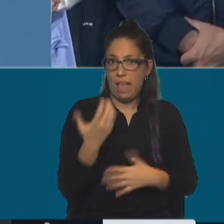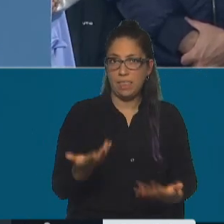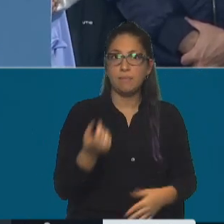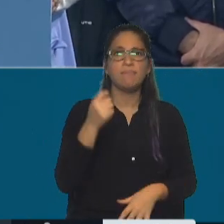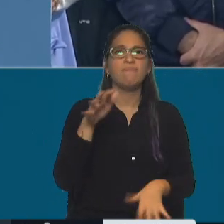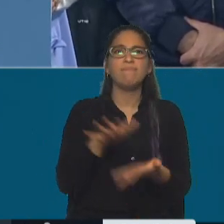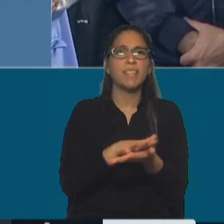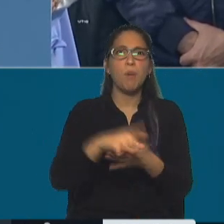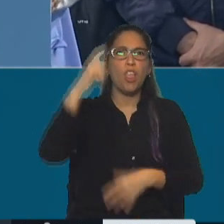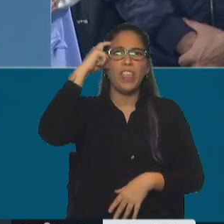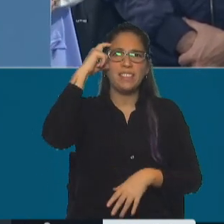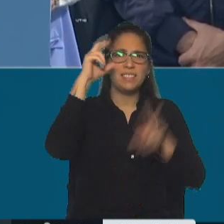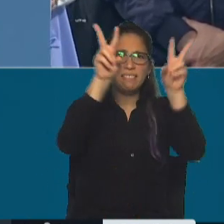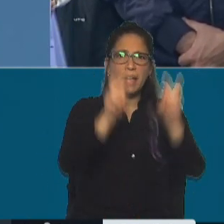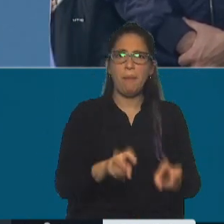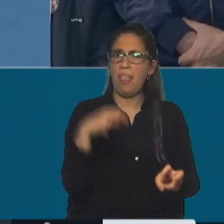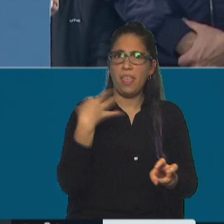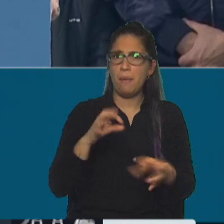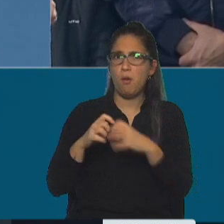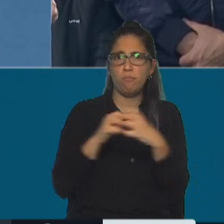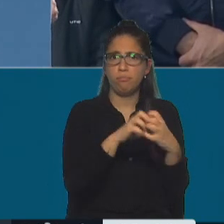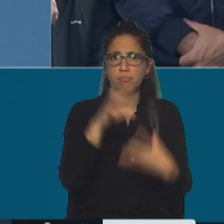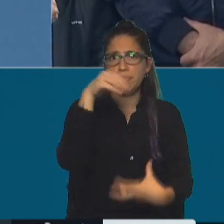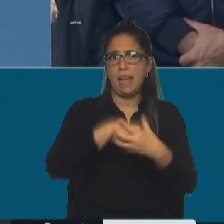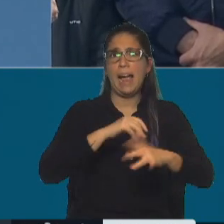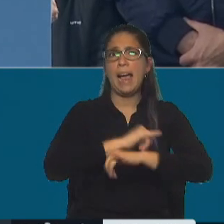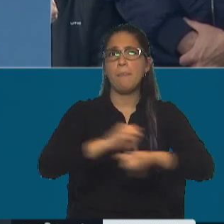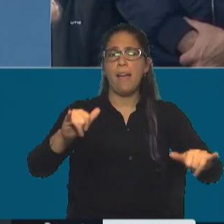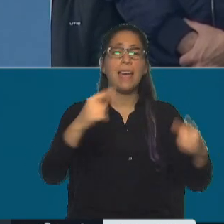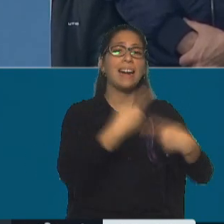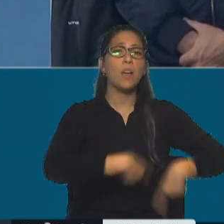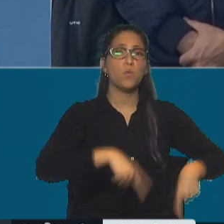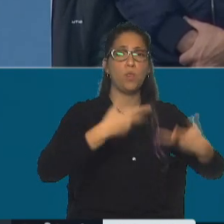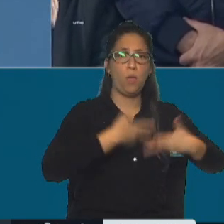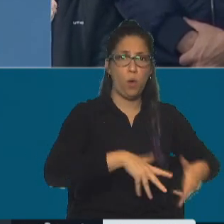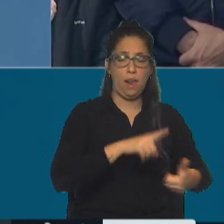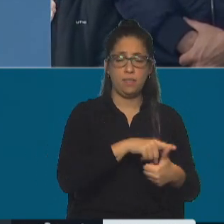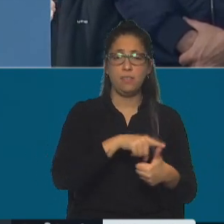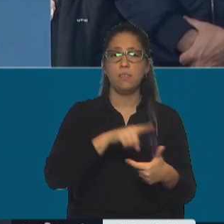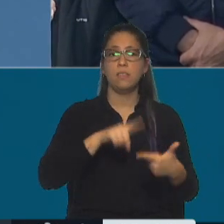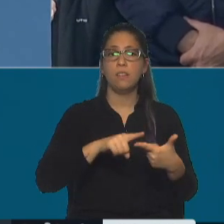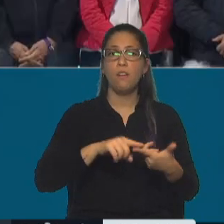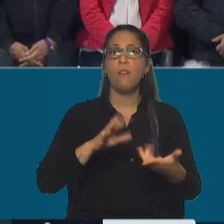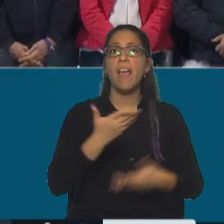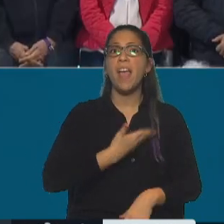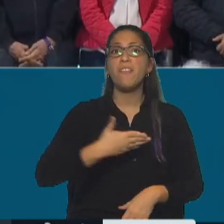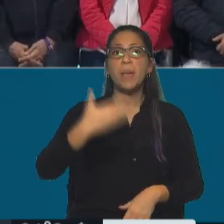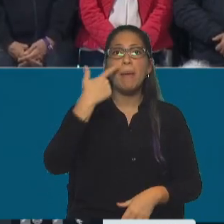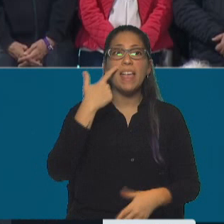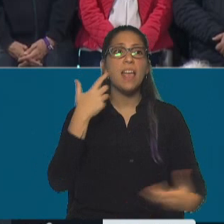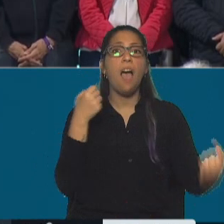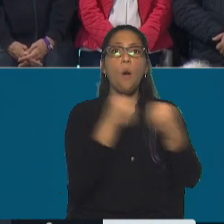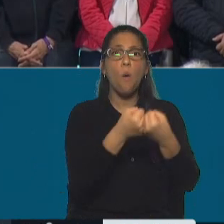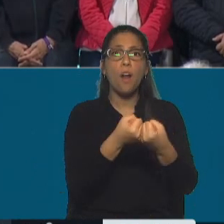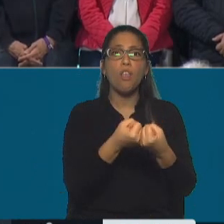a tener que poner en debate en esta campaña. Me parece que los recursos naturales es uno, Cómo se va a repactar con el Fondo Monetario